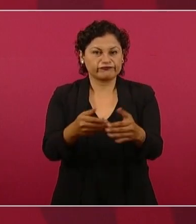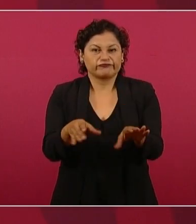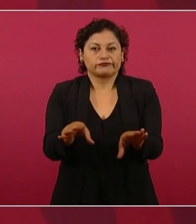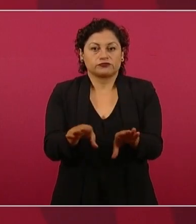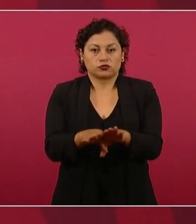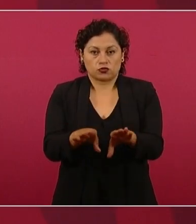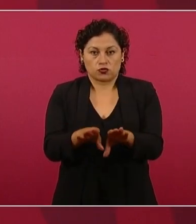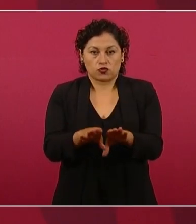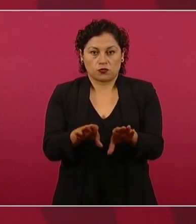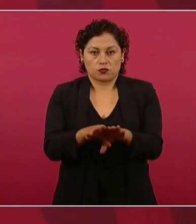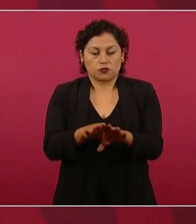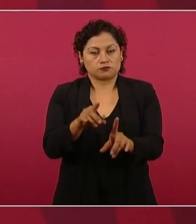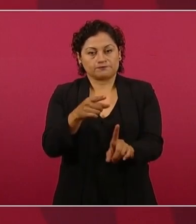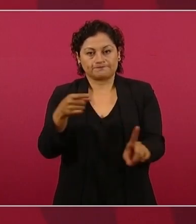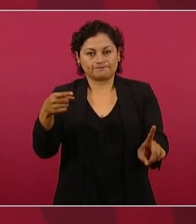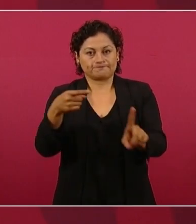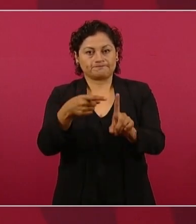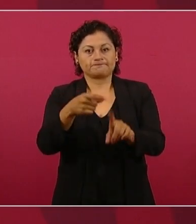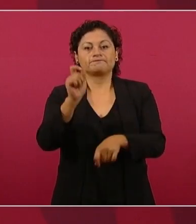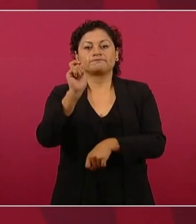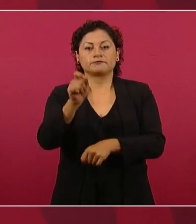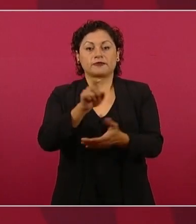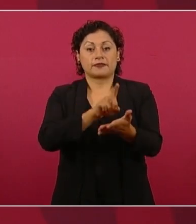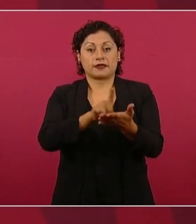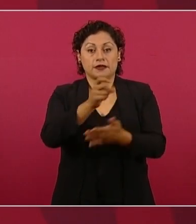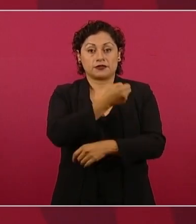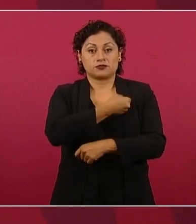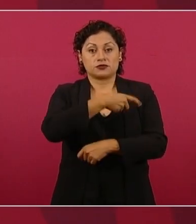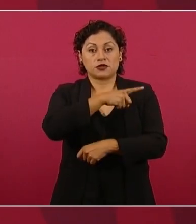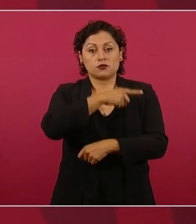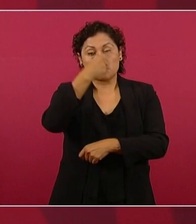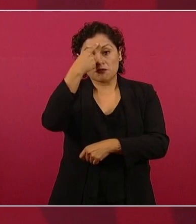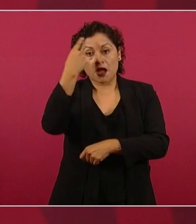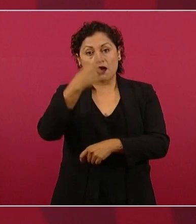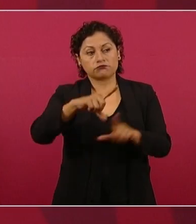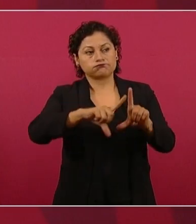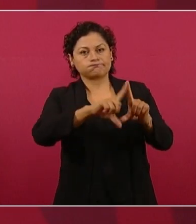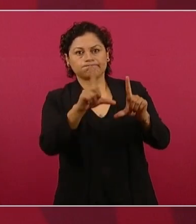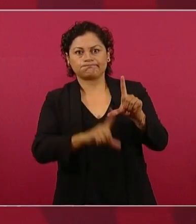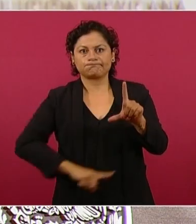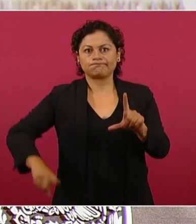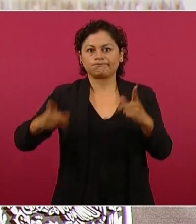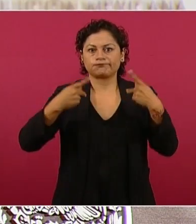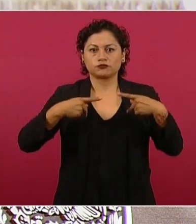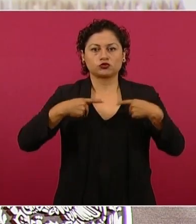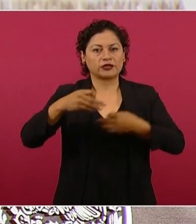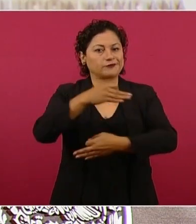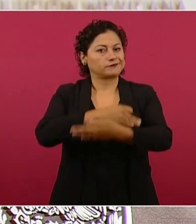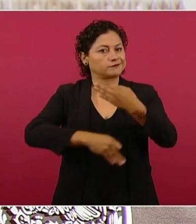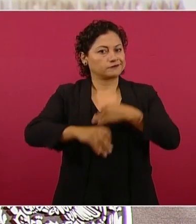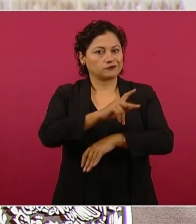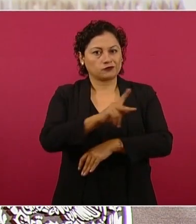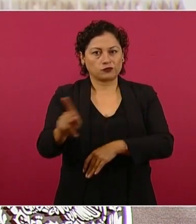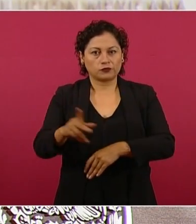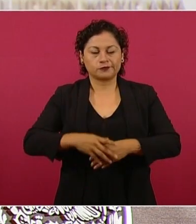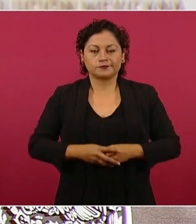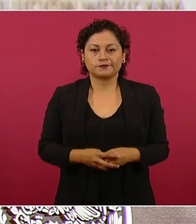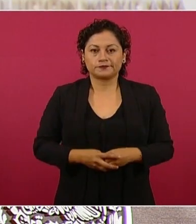ese derecho a todos los mexicanos. También